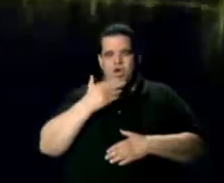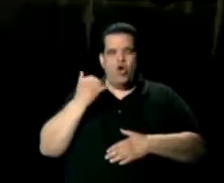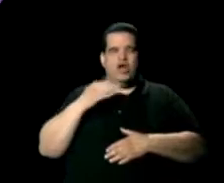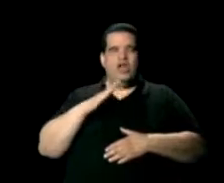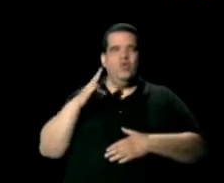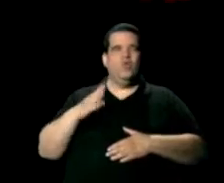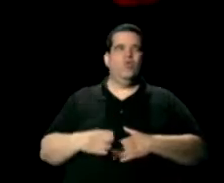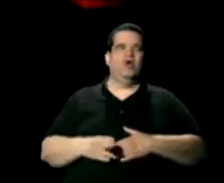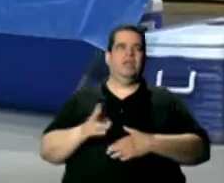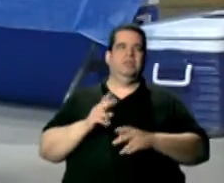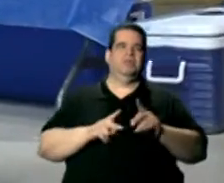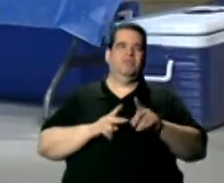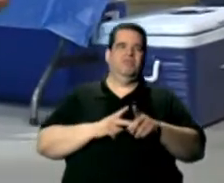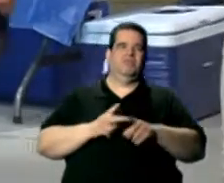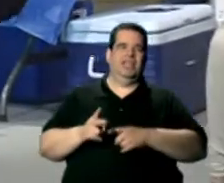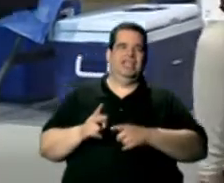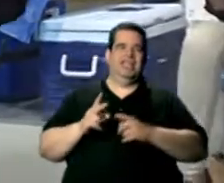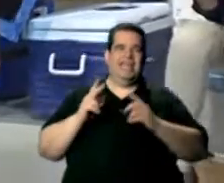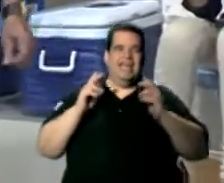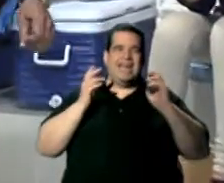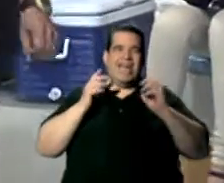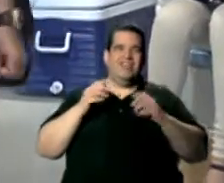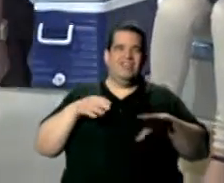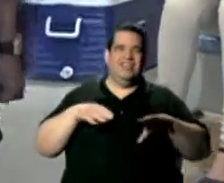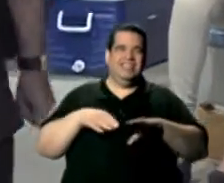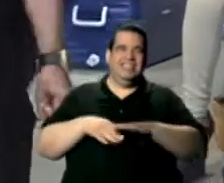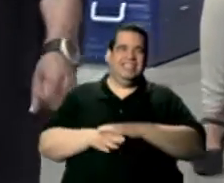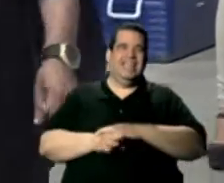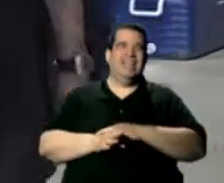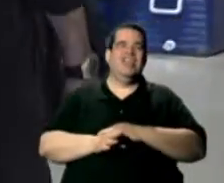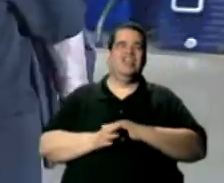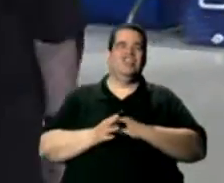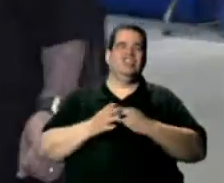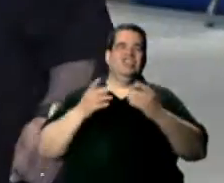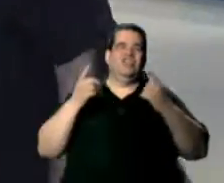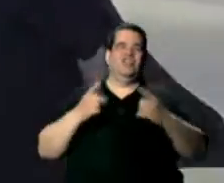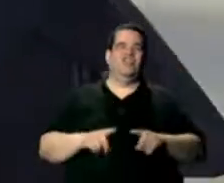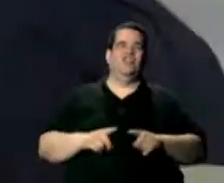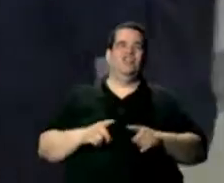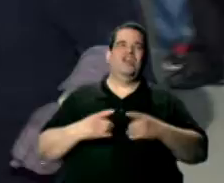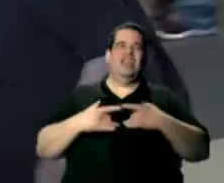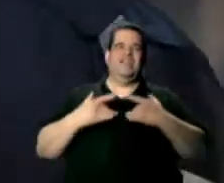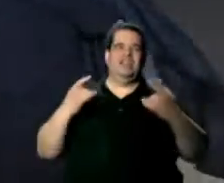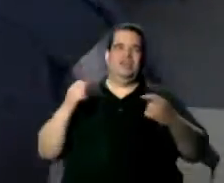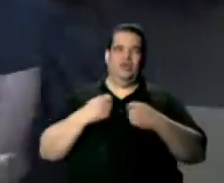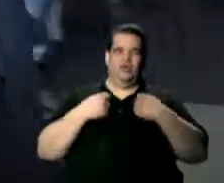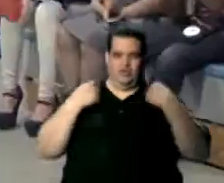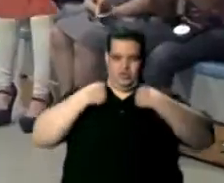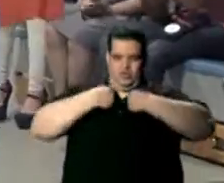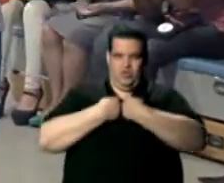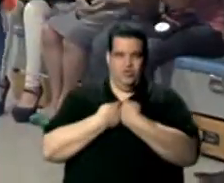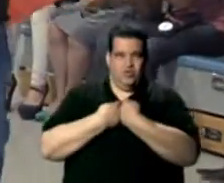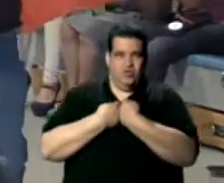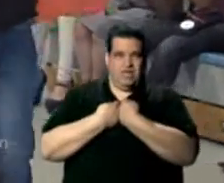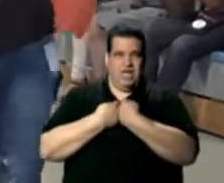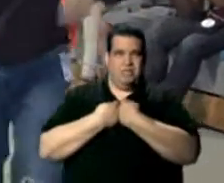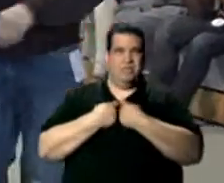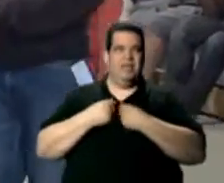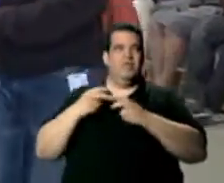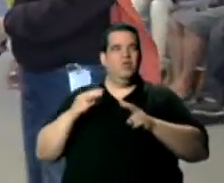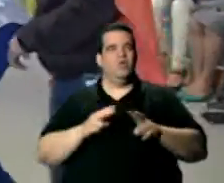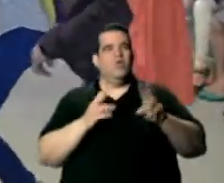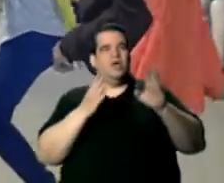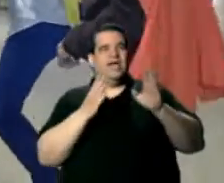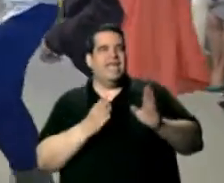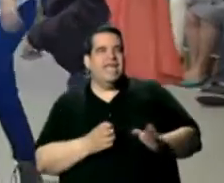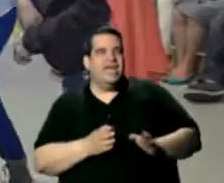Los profesionales de la radio seleccionados entraron al estudio donde se realizó el evento con todo y capa, distintiva de un héroe